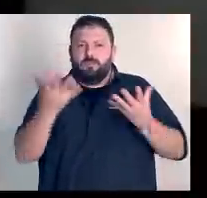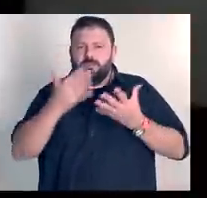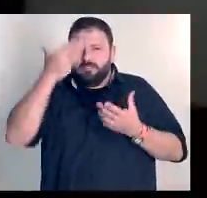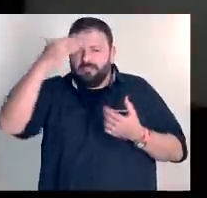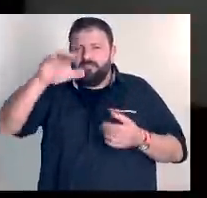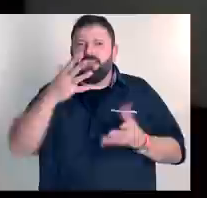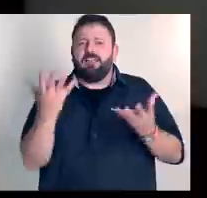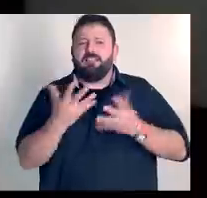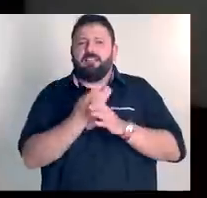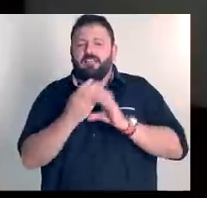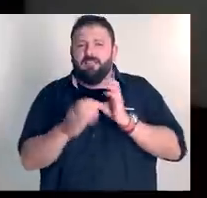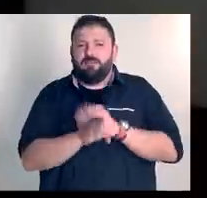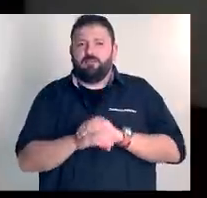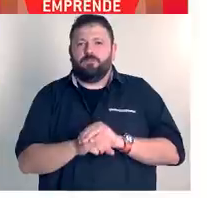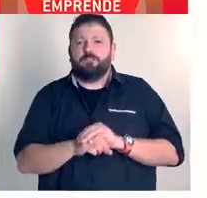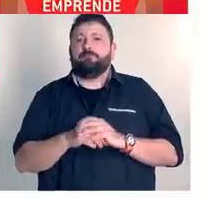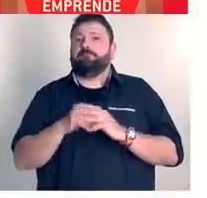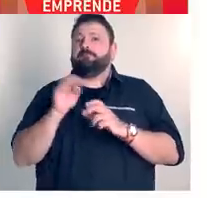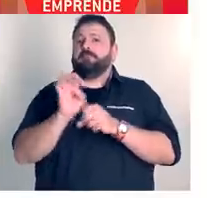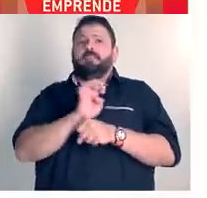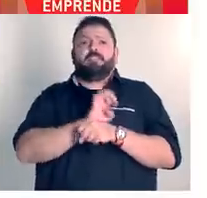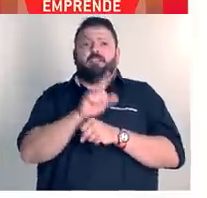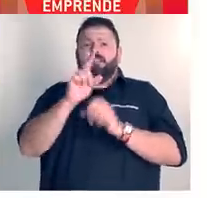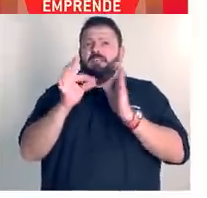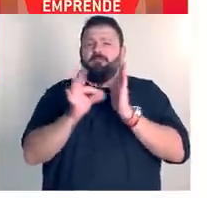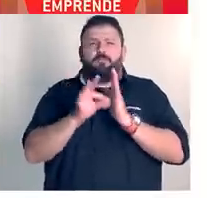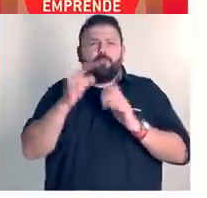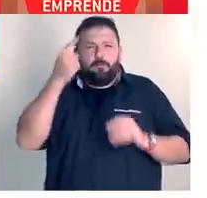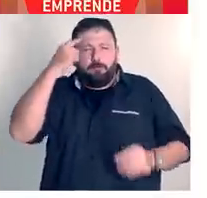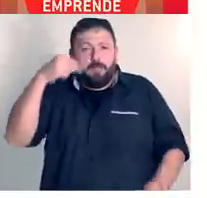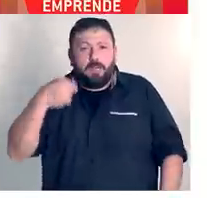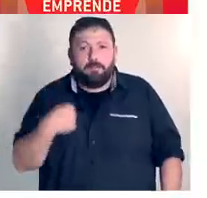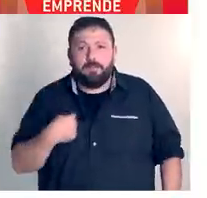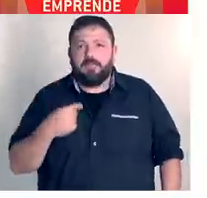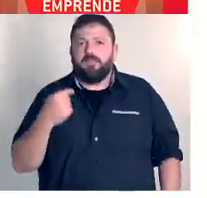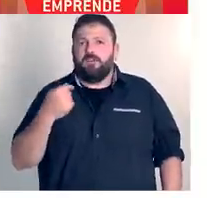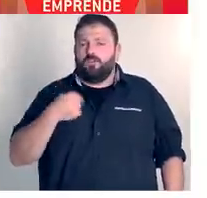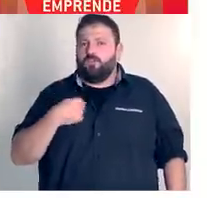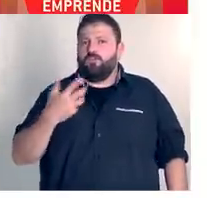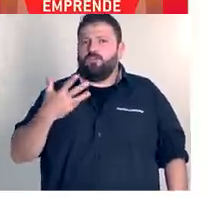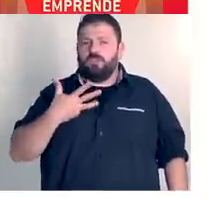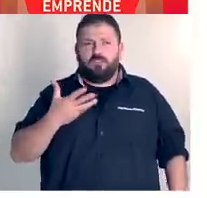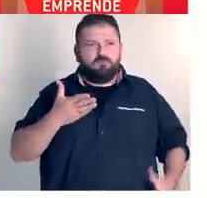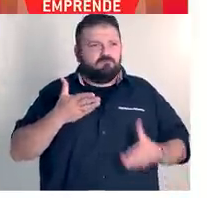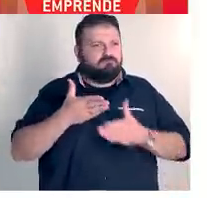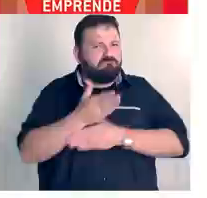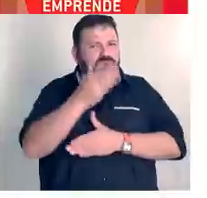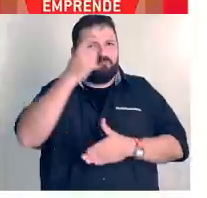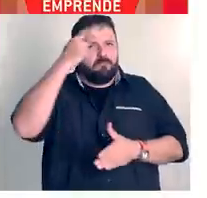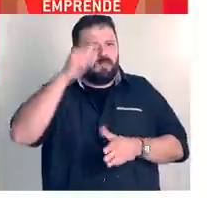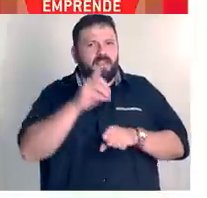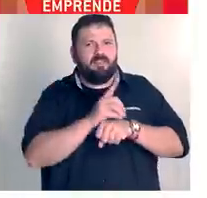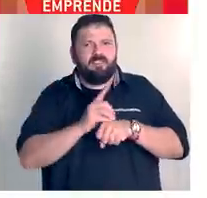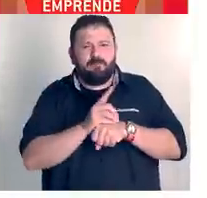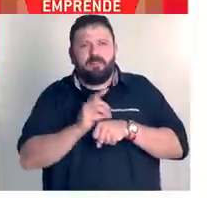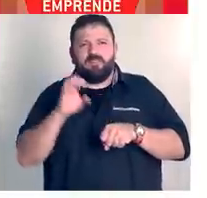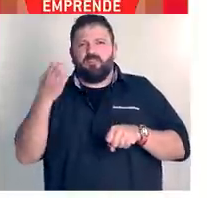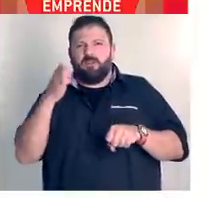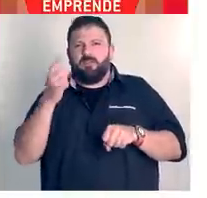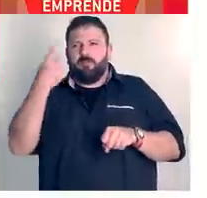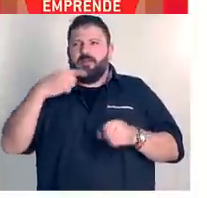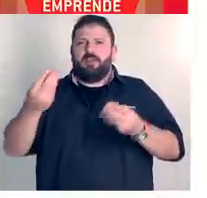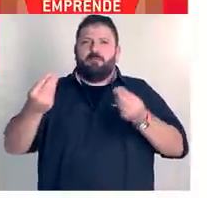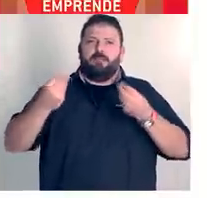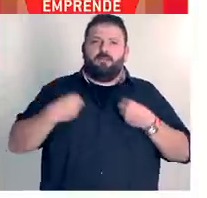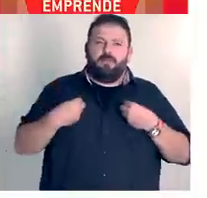que vas en línea. Entonces, el punto de vista es, tengo que tirarle al diamante para enero, para que en febrero me lo entrega